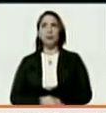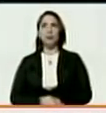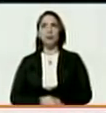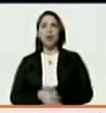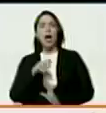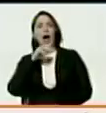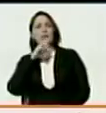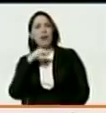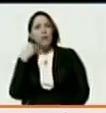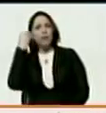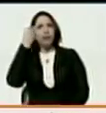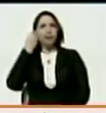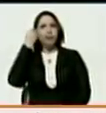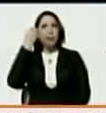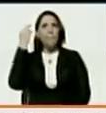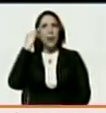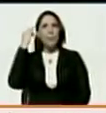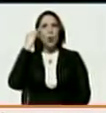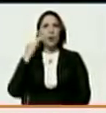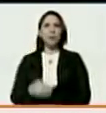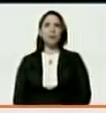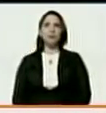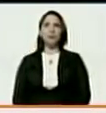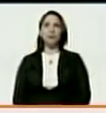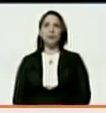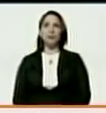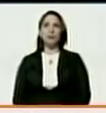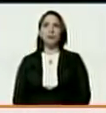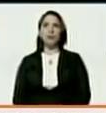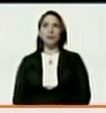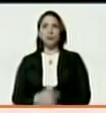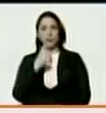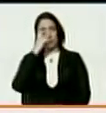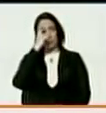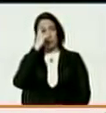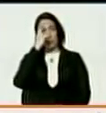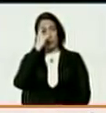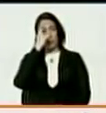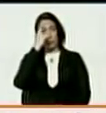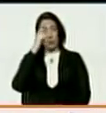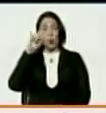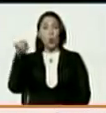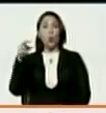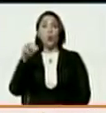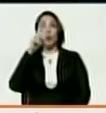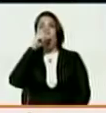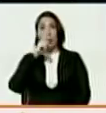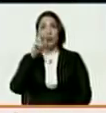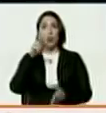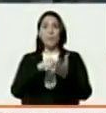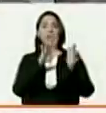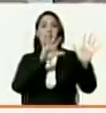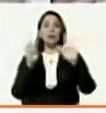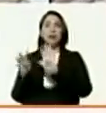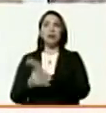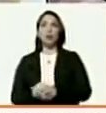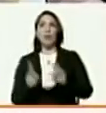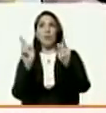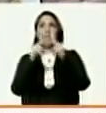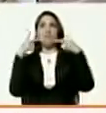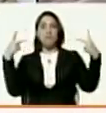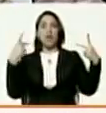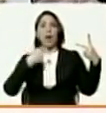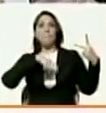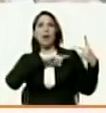de memoria. En junio del año 2019, el portal Pan Am Post en